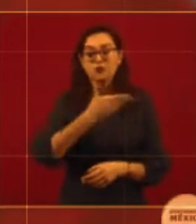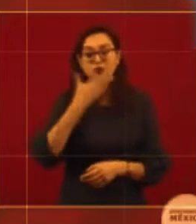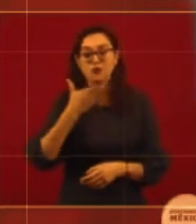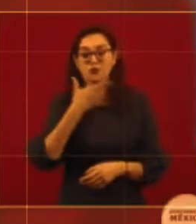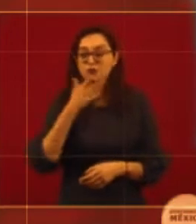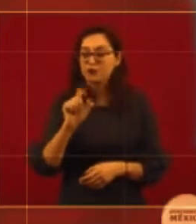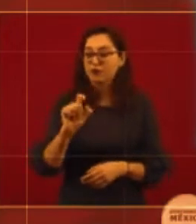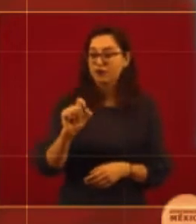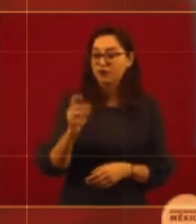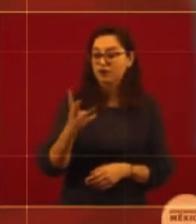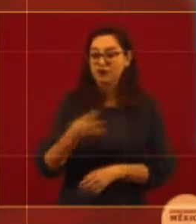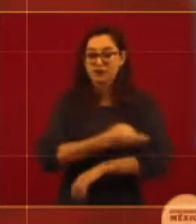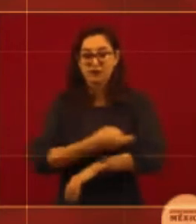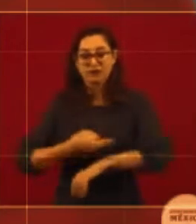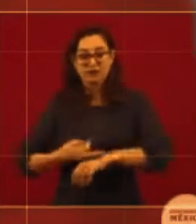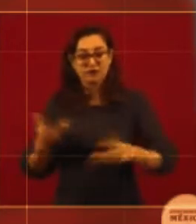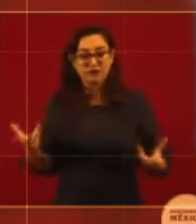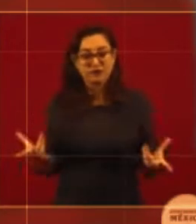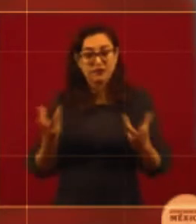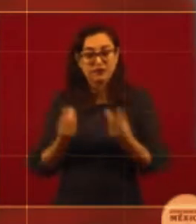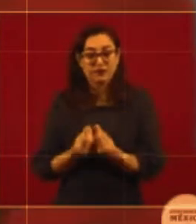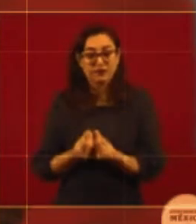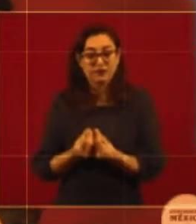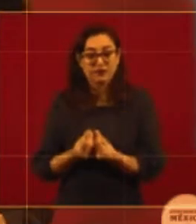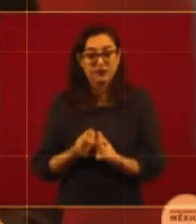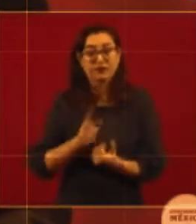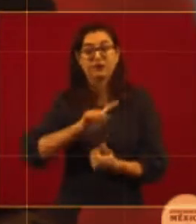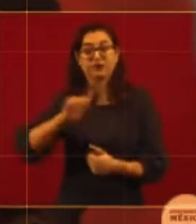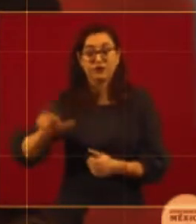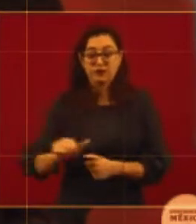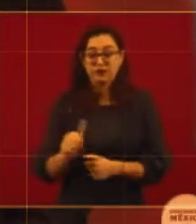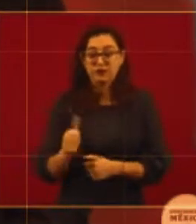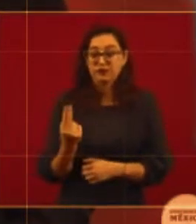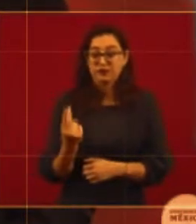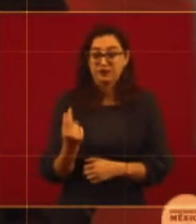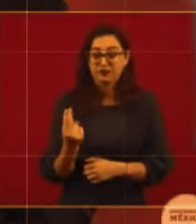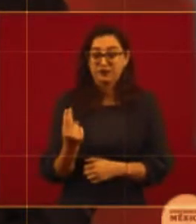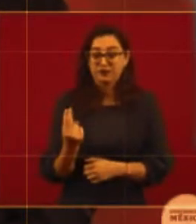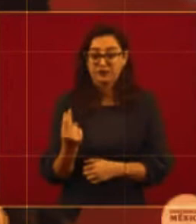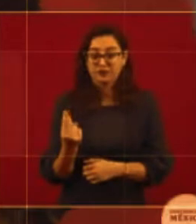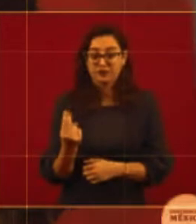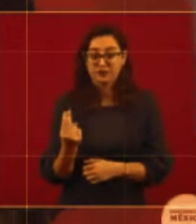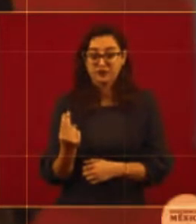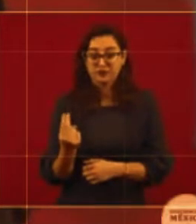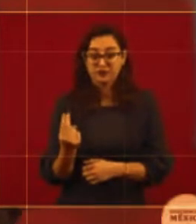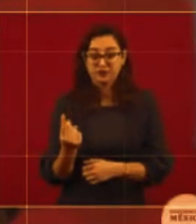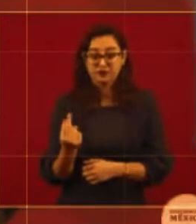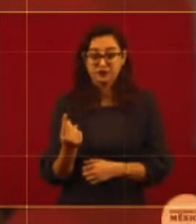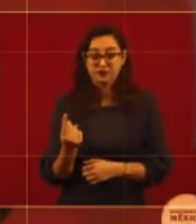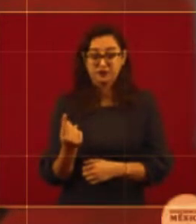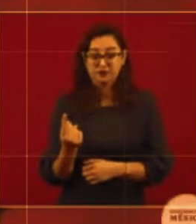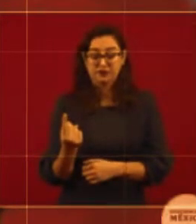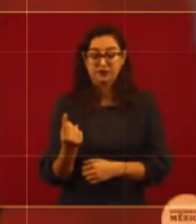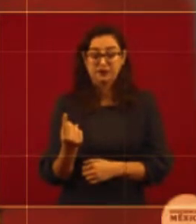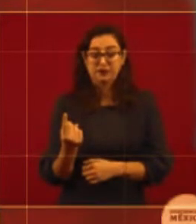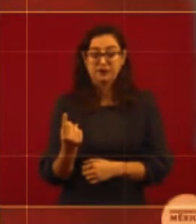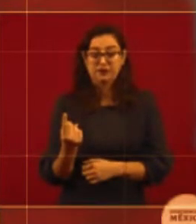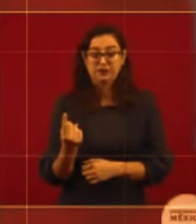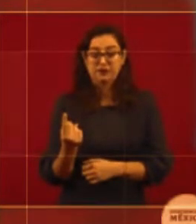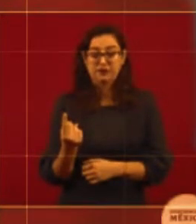24 y ya a partir del 25 ya la ciudad